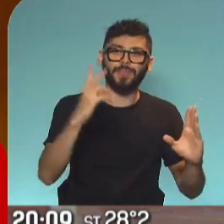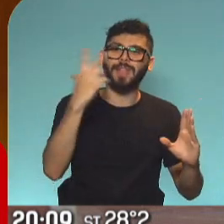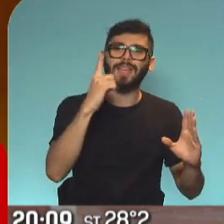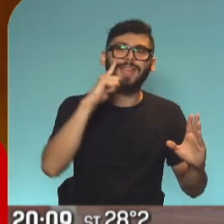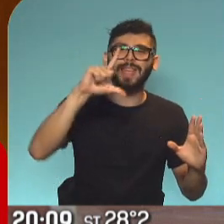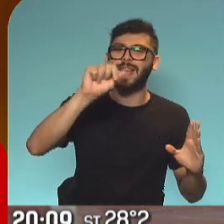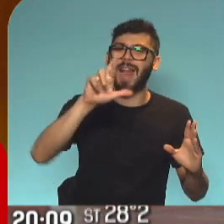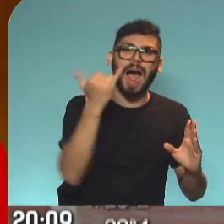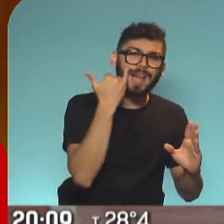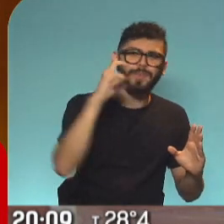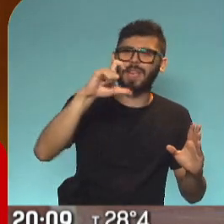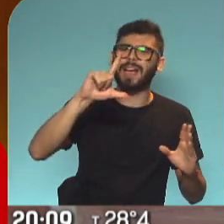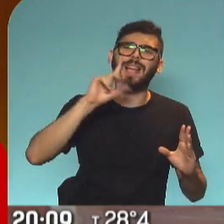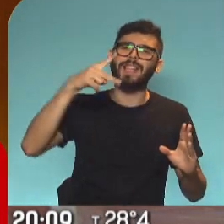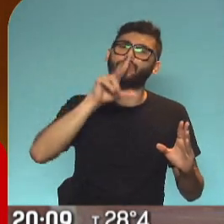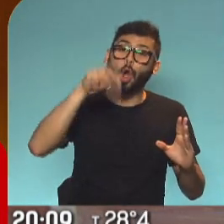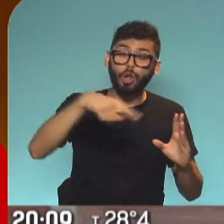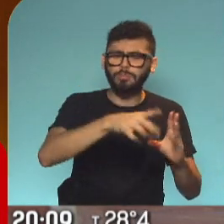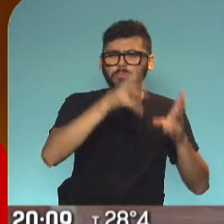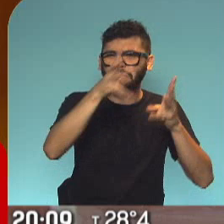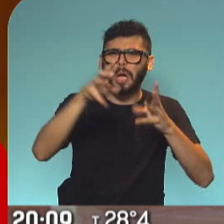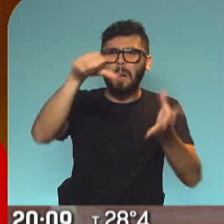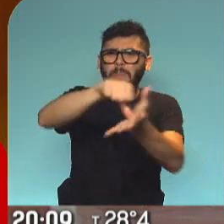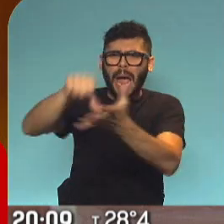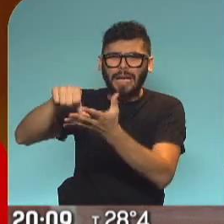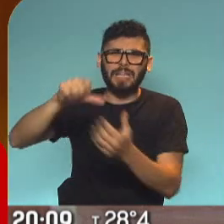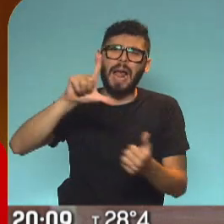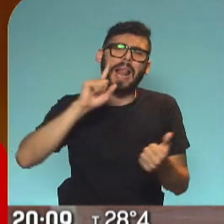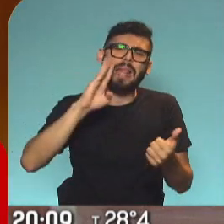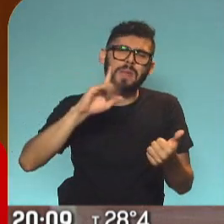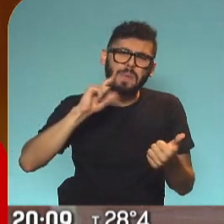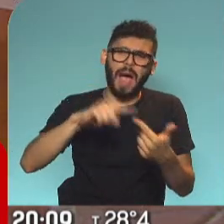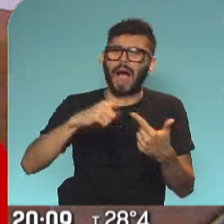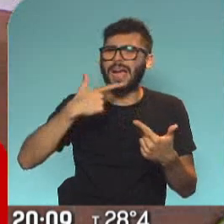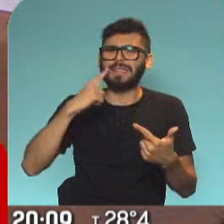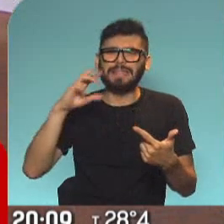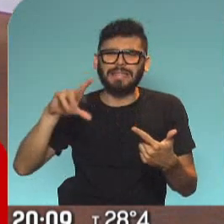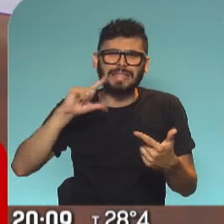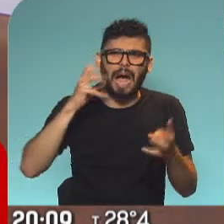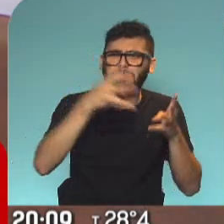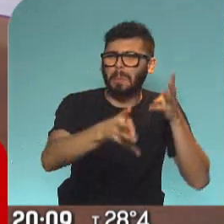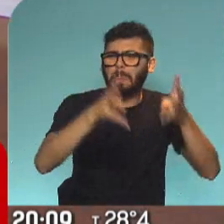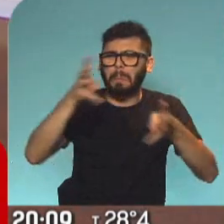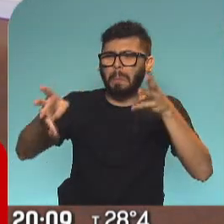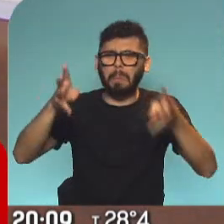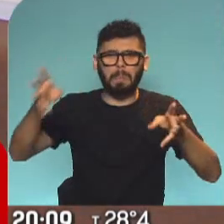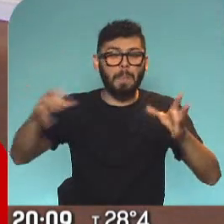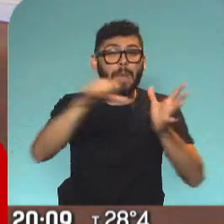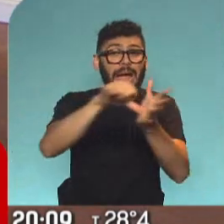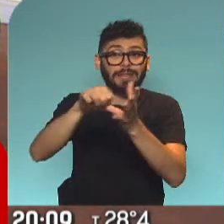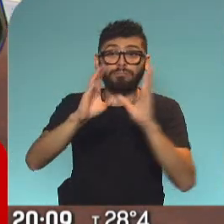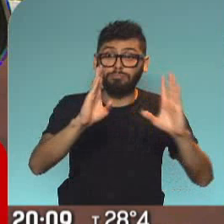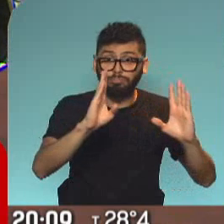no paró de invadir países, Libia, matan a Gaddafi, Siria. Y cuando se